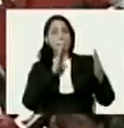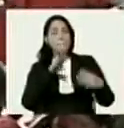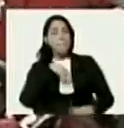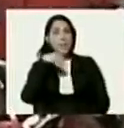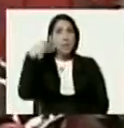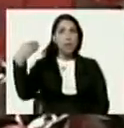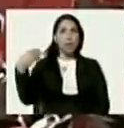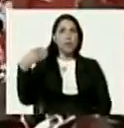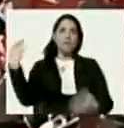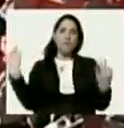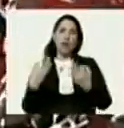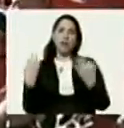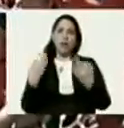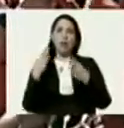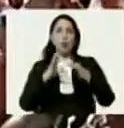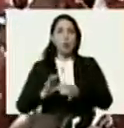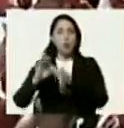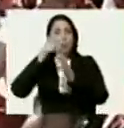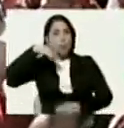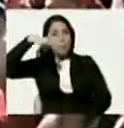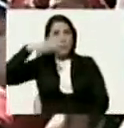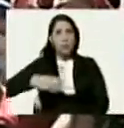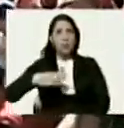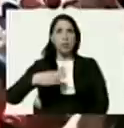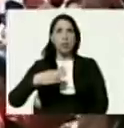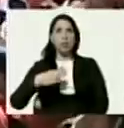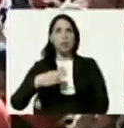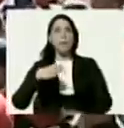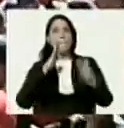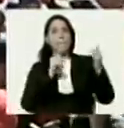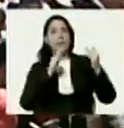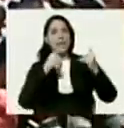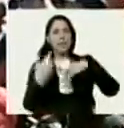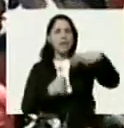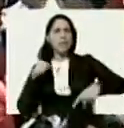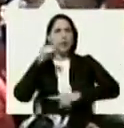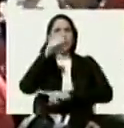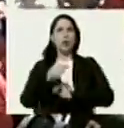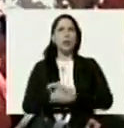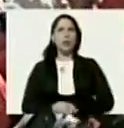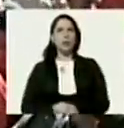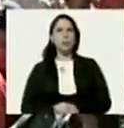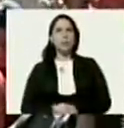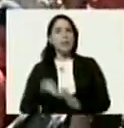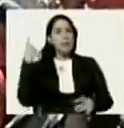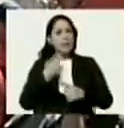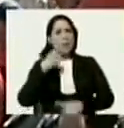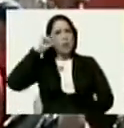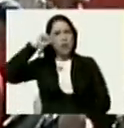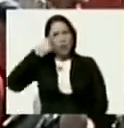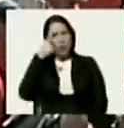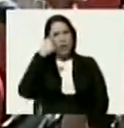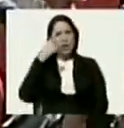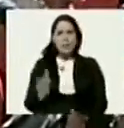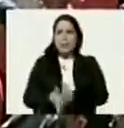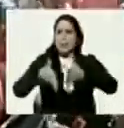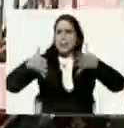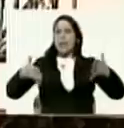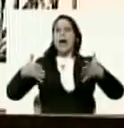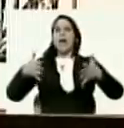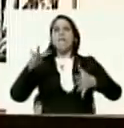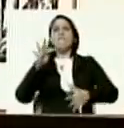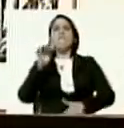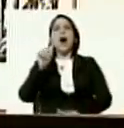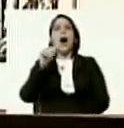original de la unión cívico-militar y de la esperanza revolucionaria. Tenemos que recordar al gran Fabricio